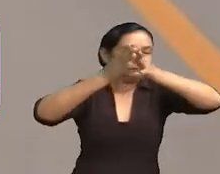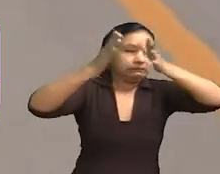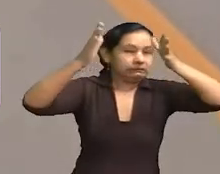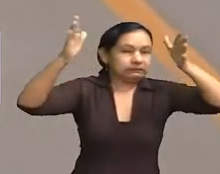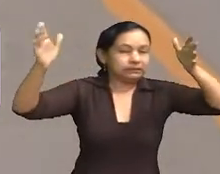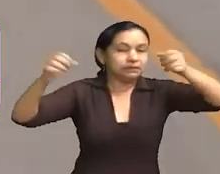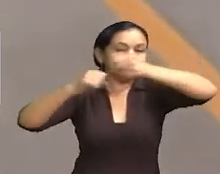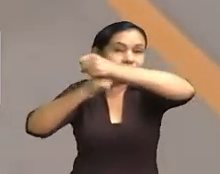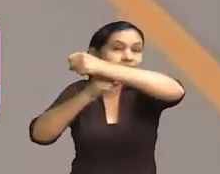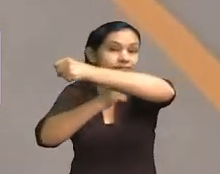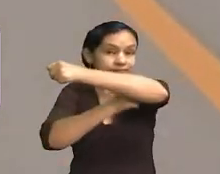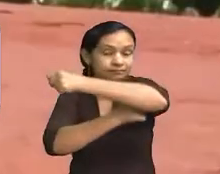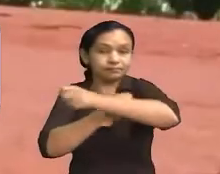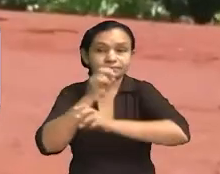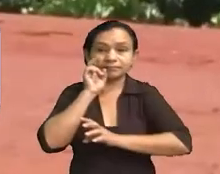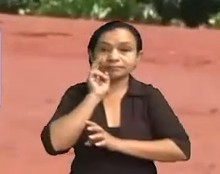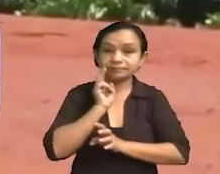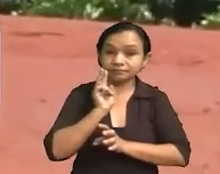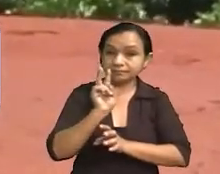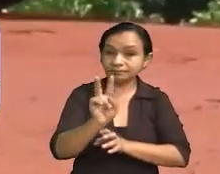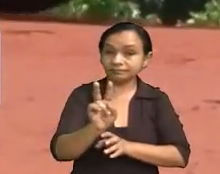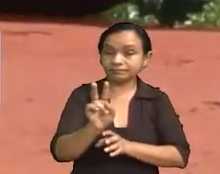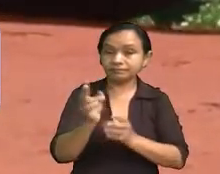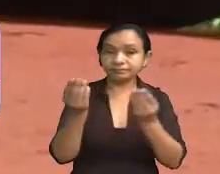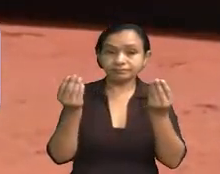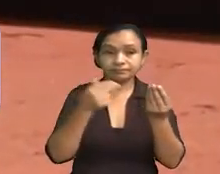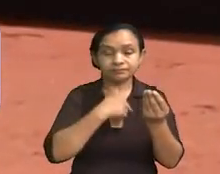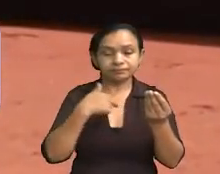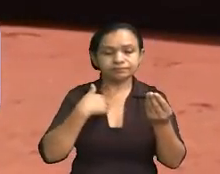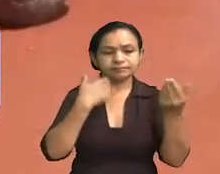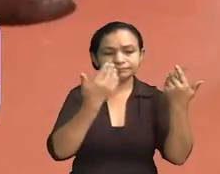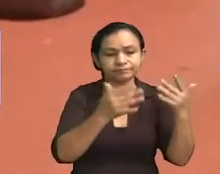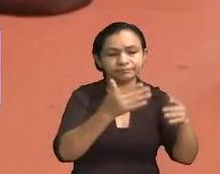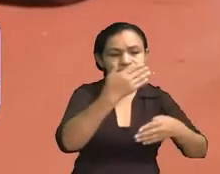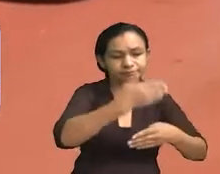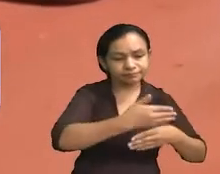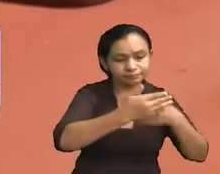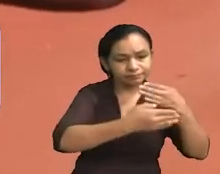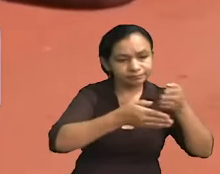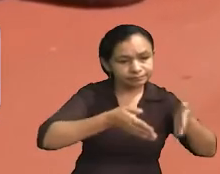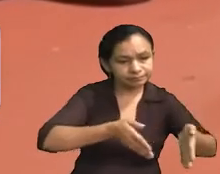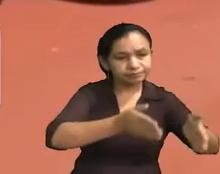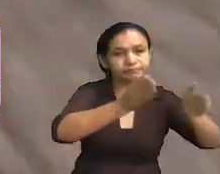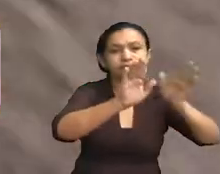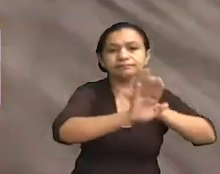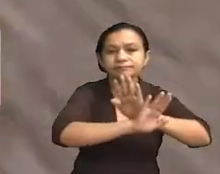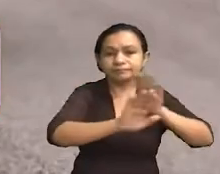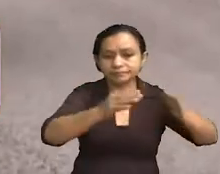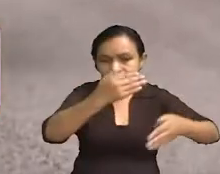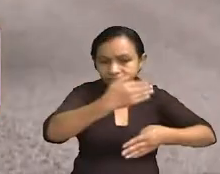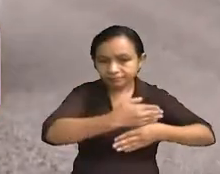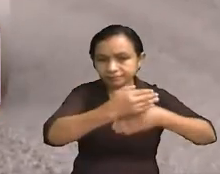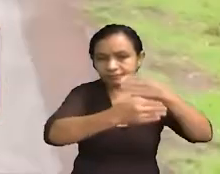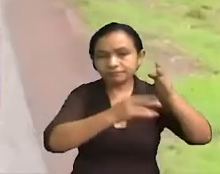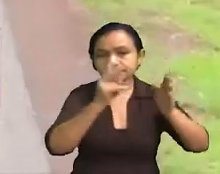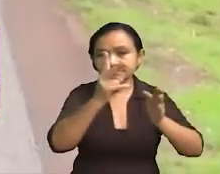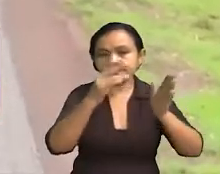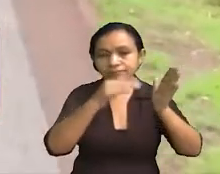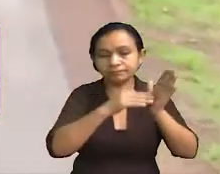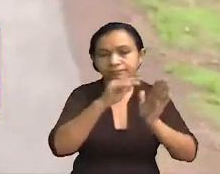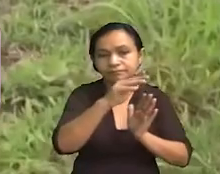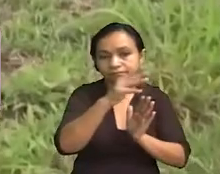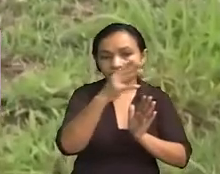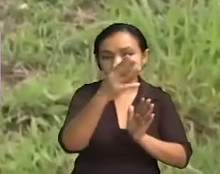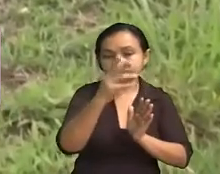vos ves, Elmer, tanto lo que hemos ejecutado en carretera y en obras de infraestructura del 2019,